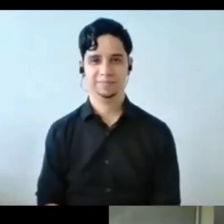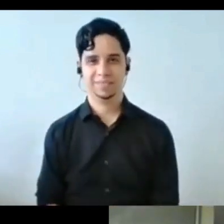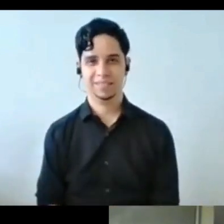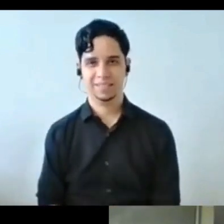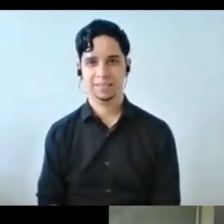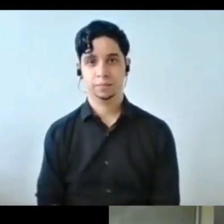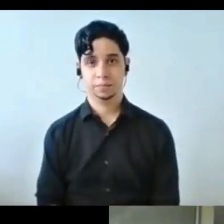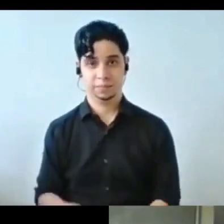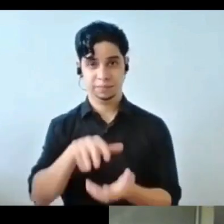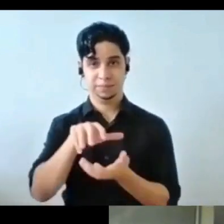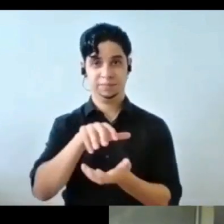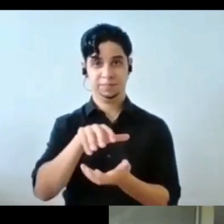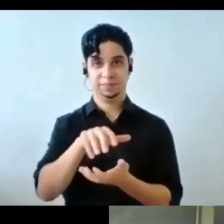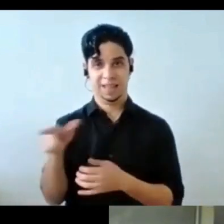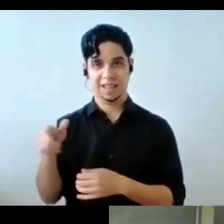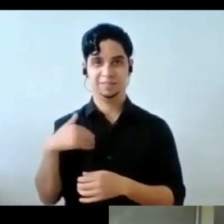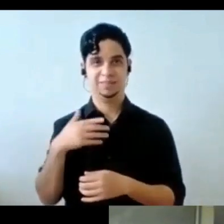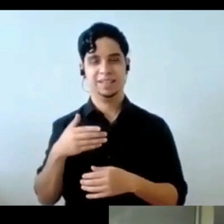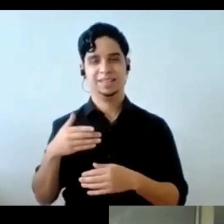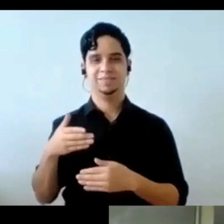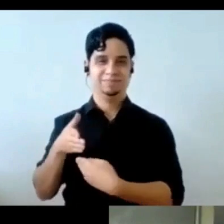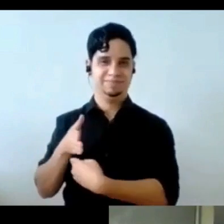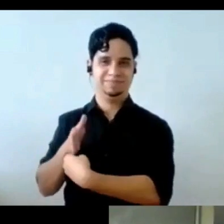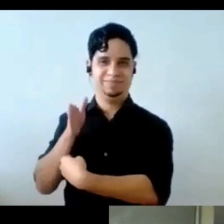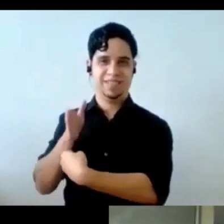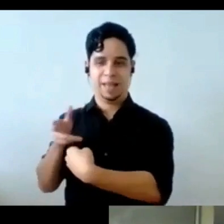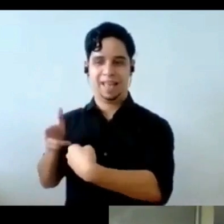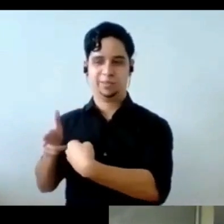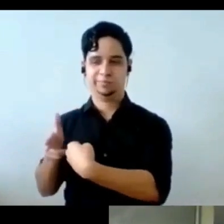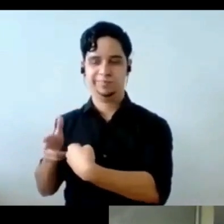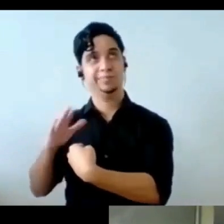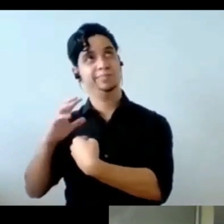No, comida. Pasó a ser mi carro. Exacto, pasó a ser mi carro.